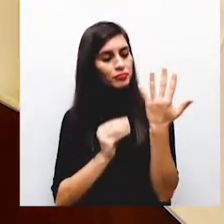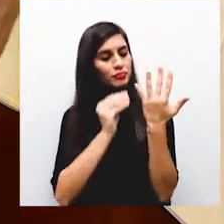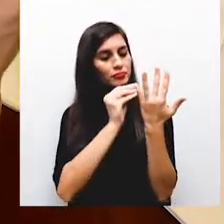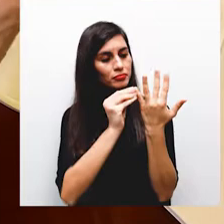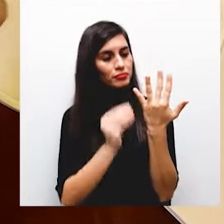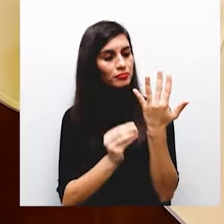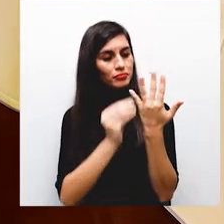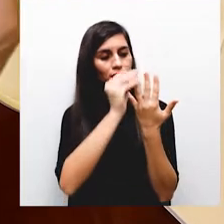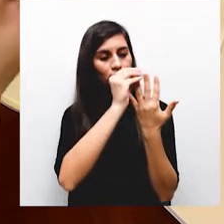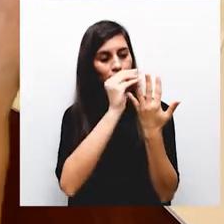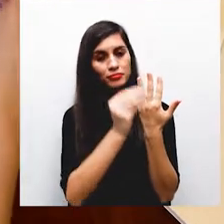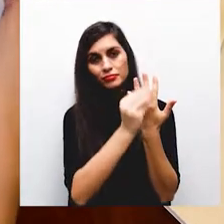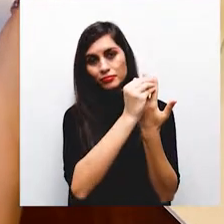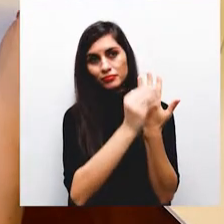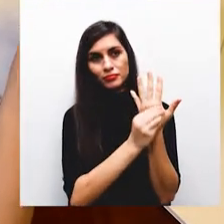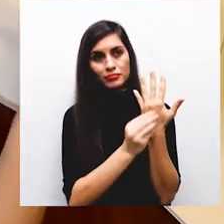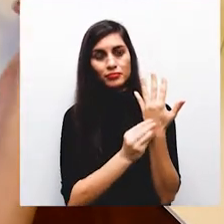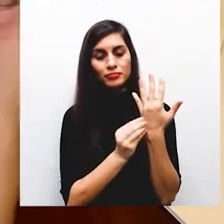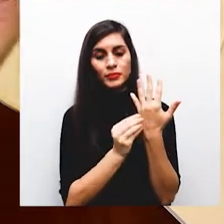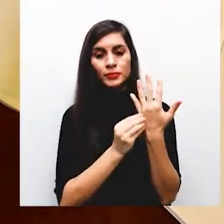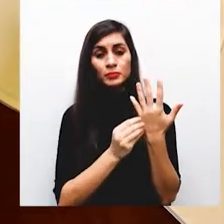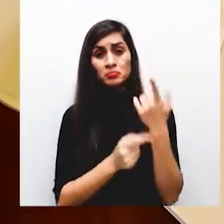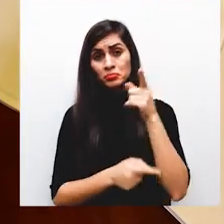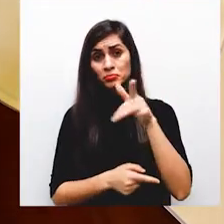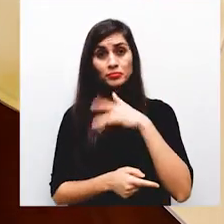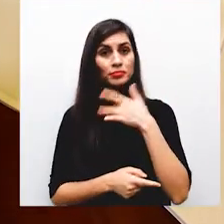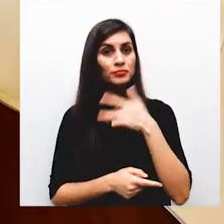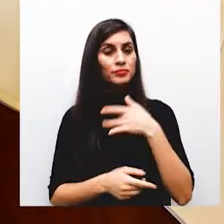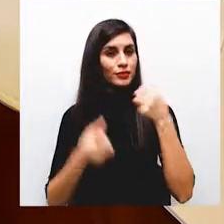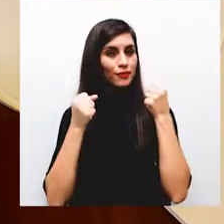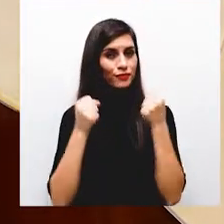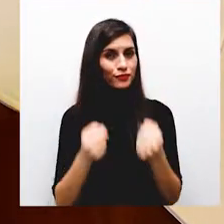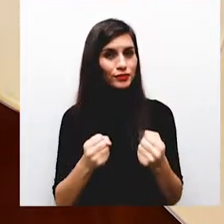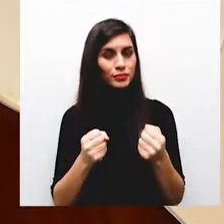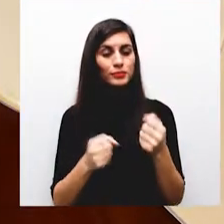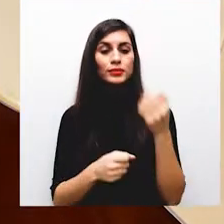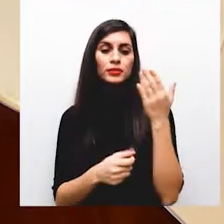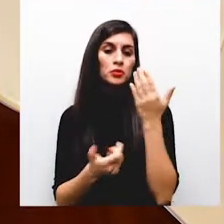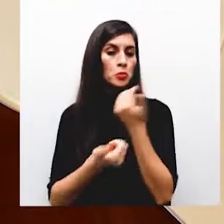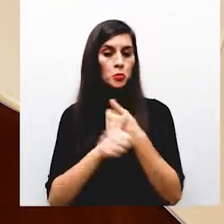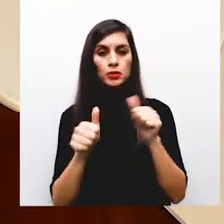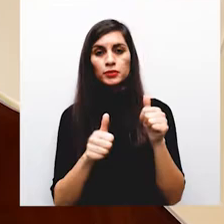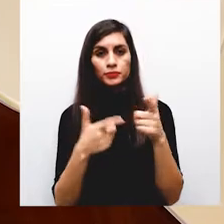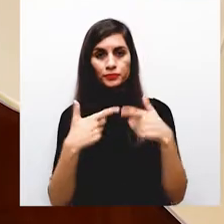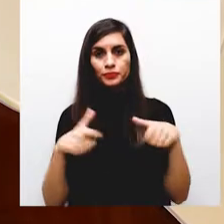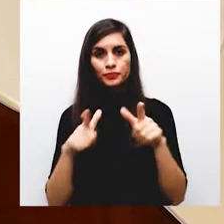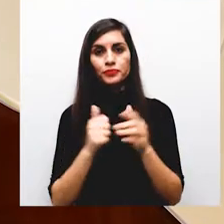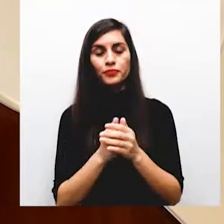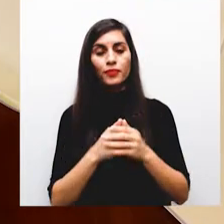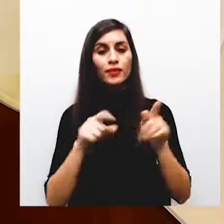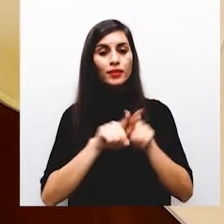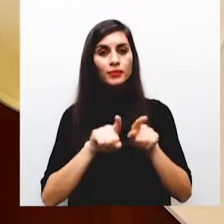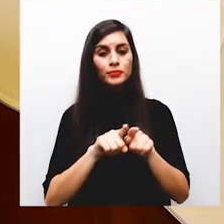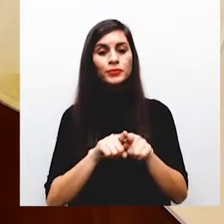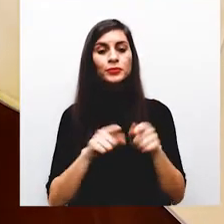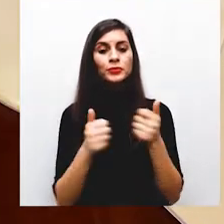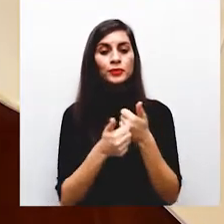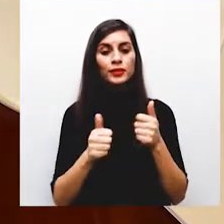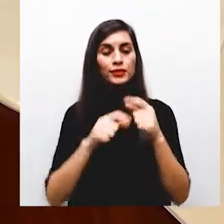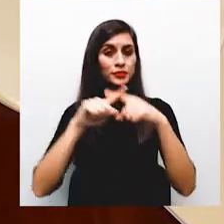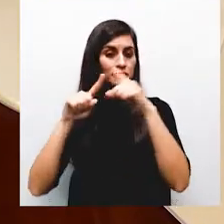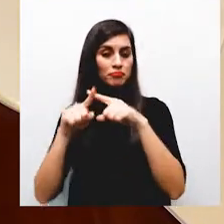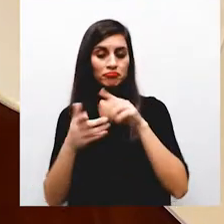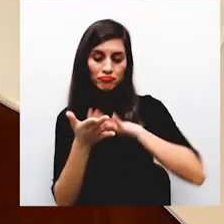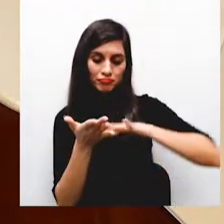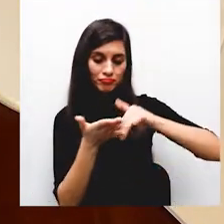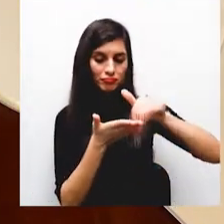las esquinas principales es suficiente, que ustedes sientan que queda firme y en su lugar. Entonces con un poco